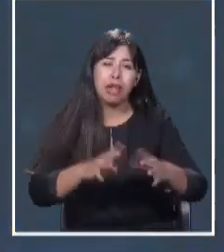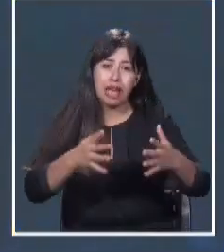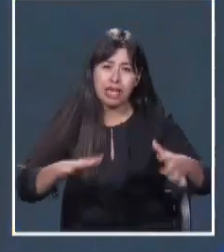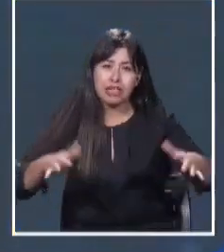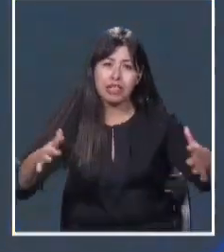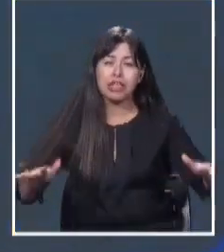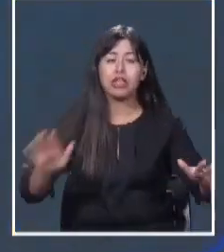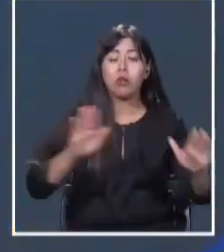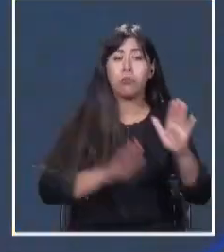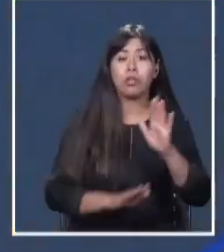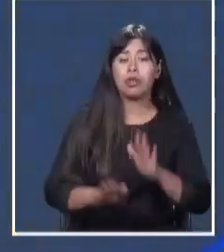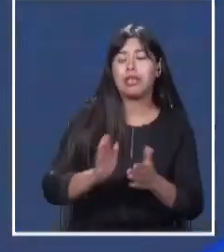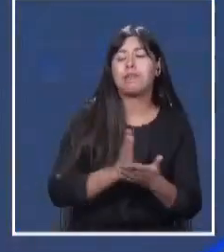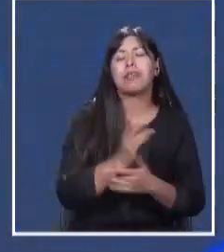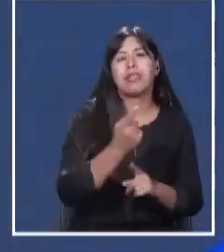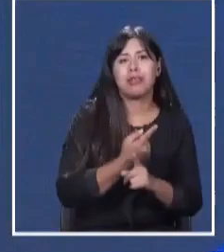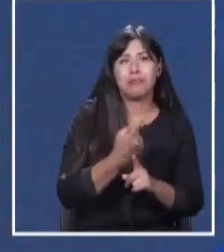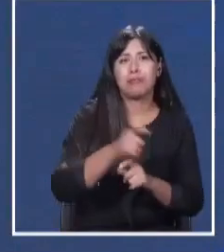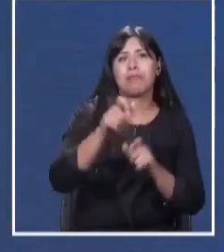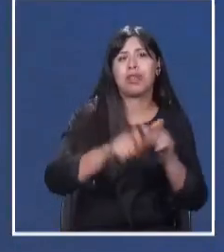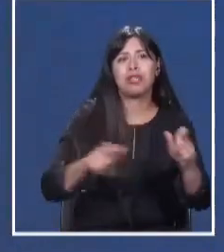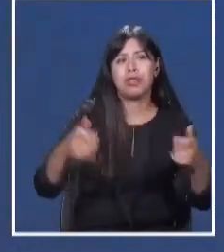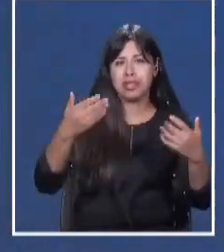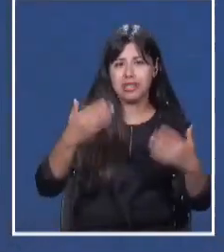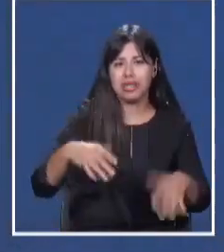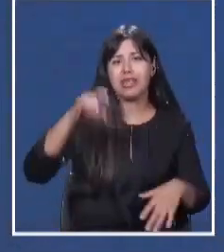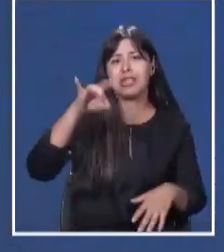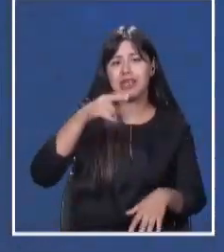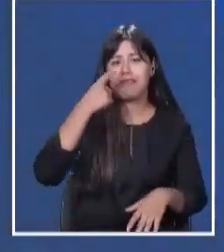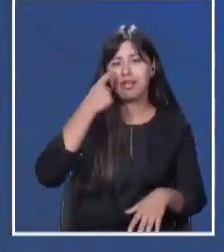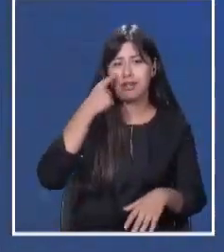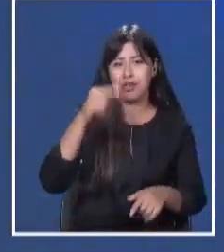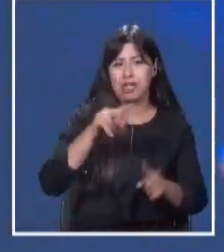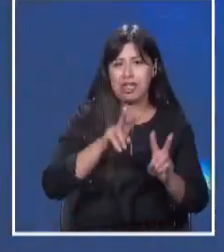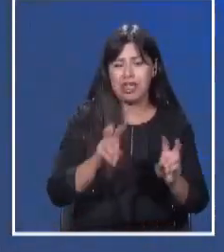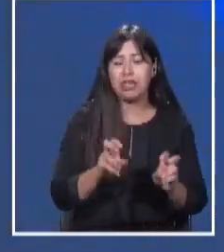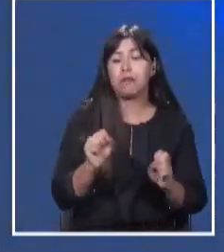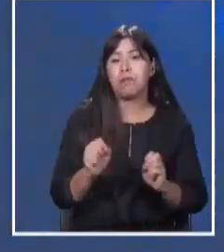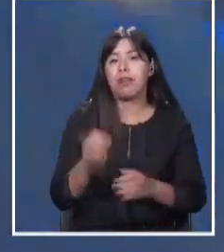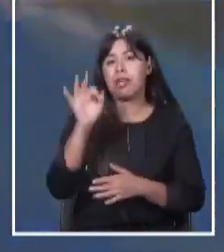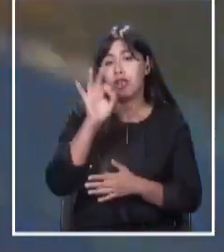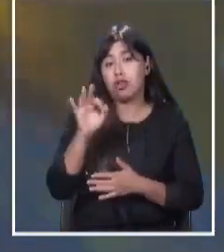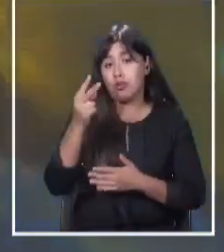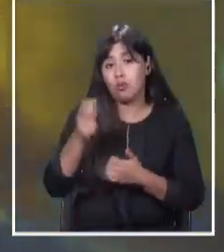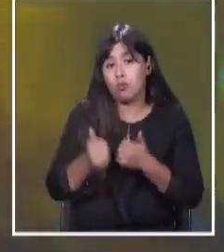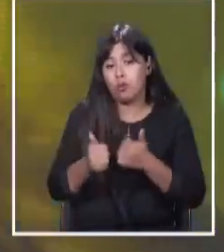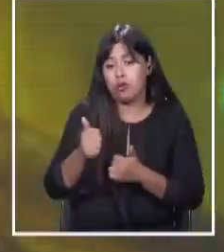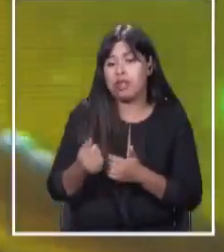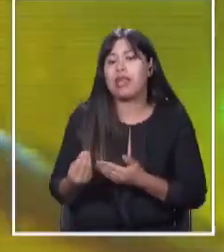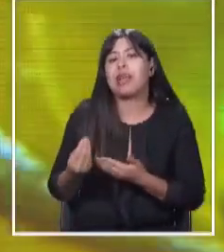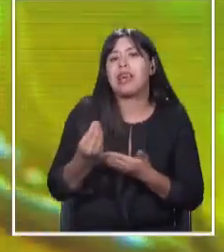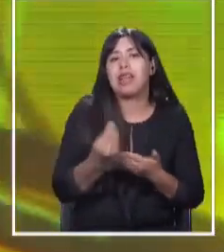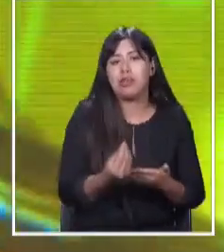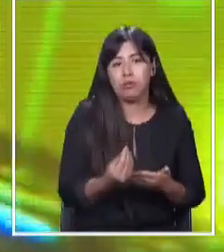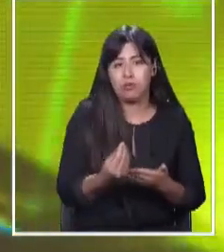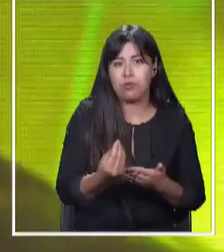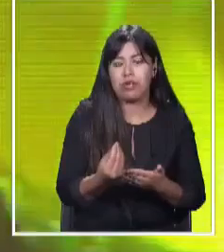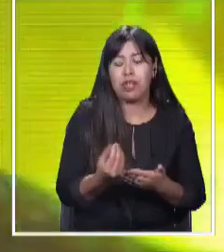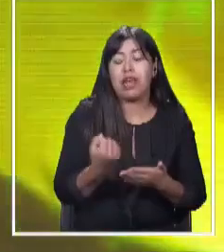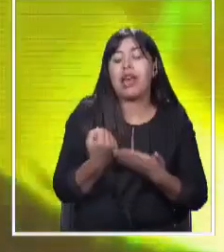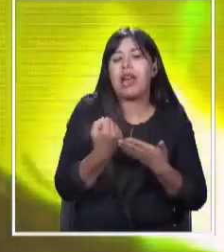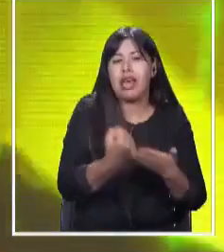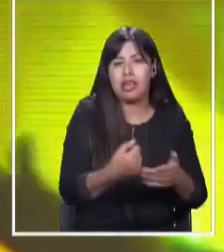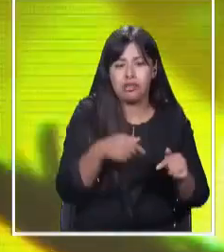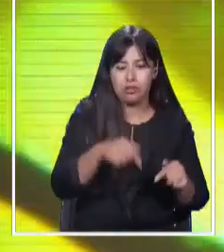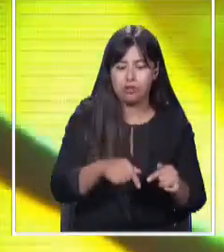empezar a conversar con gente que ya ha trabajado en estos temas y que puede aportar con su opinión. Profesionalizar el área desde dentro y